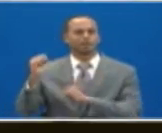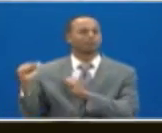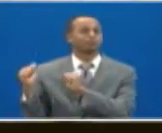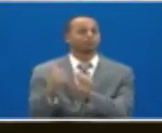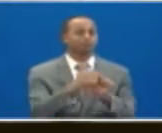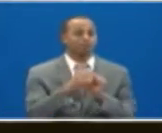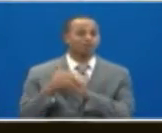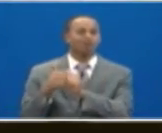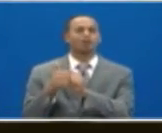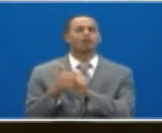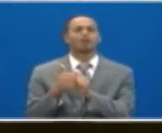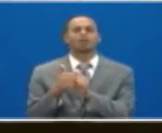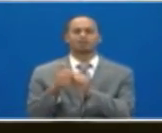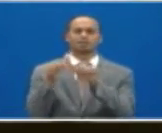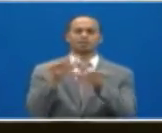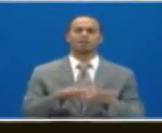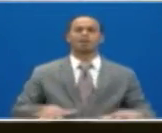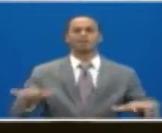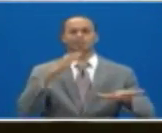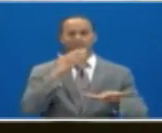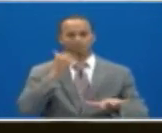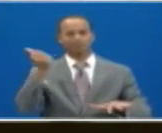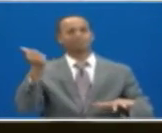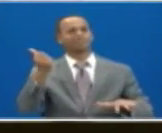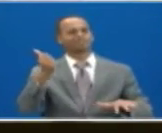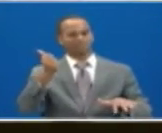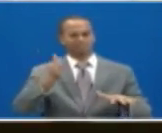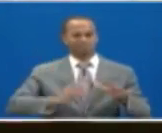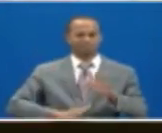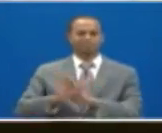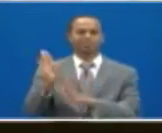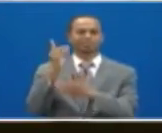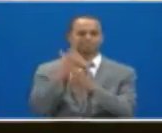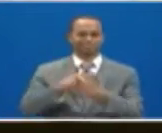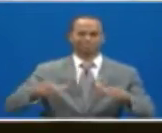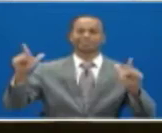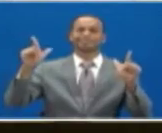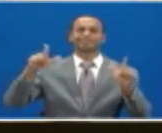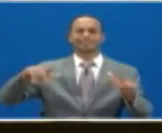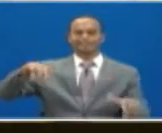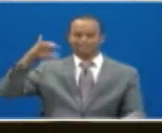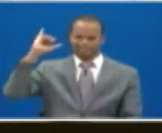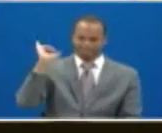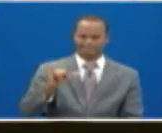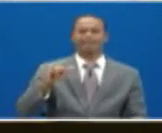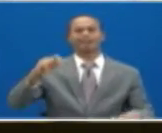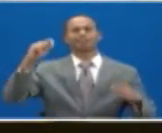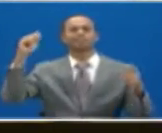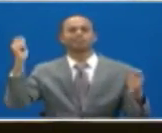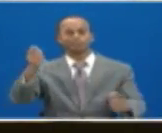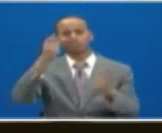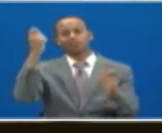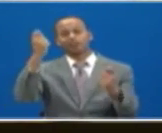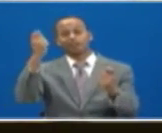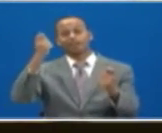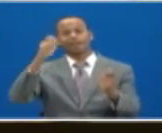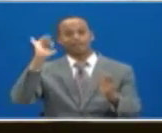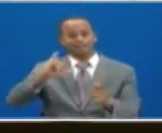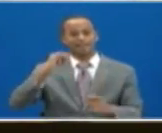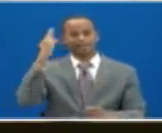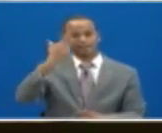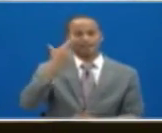juntos, una patria mejor y más libre. Es una celebración, por